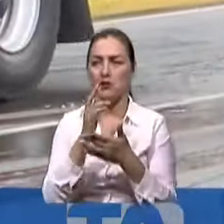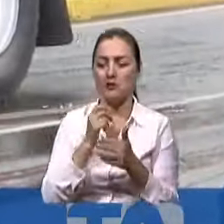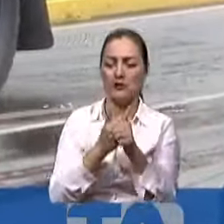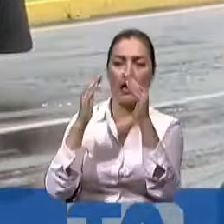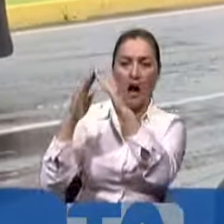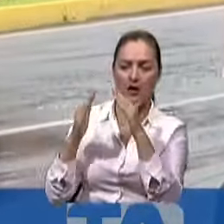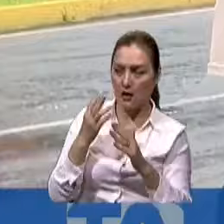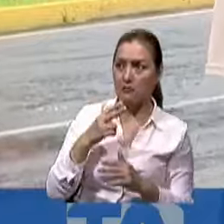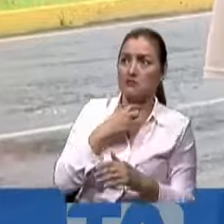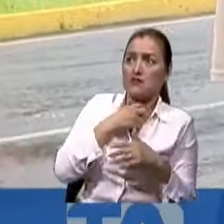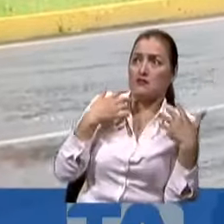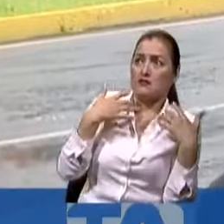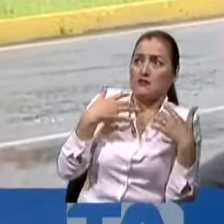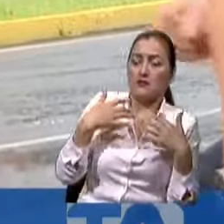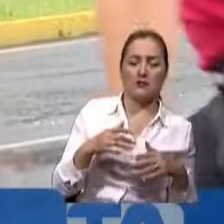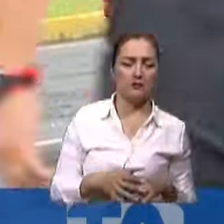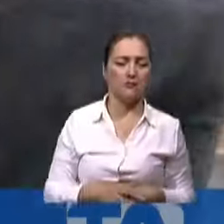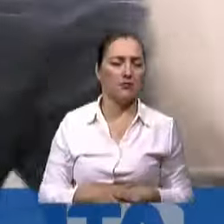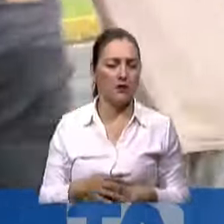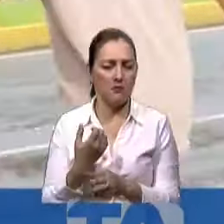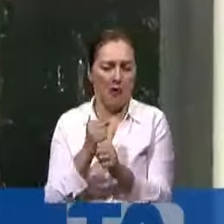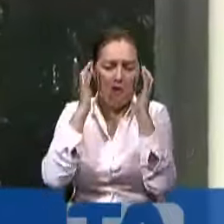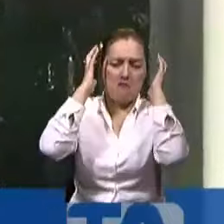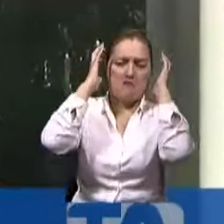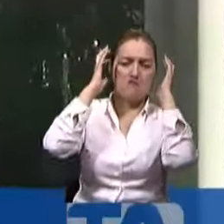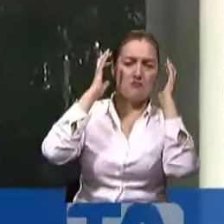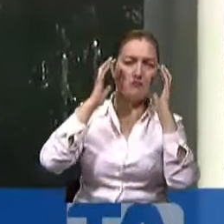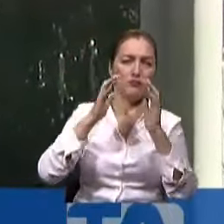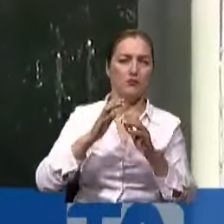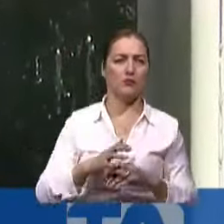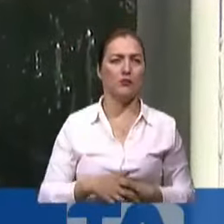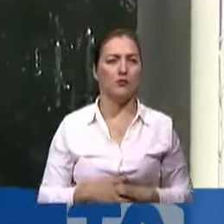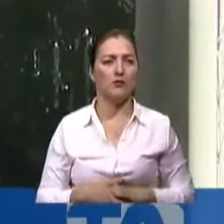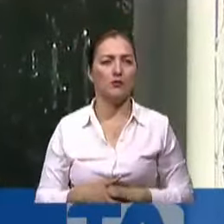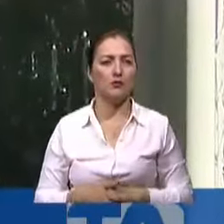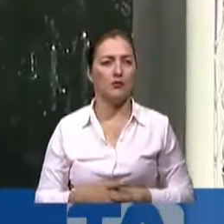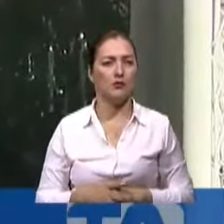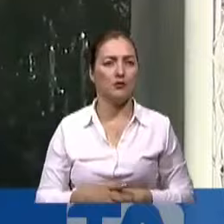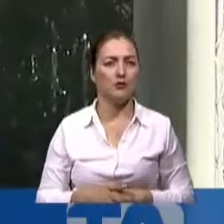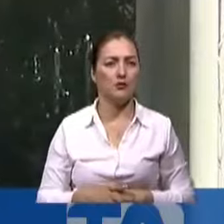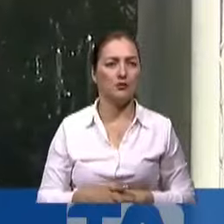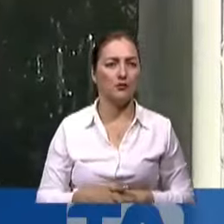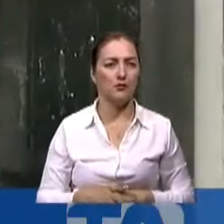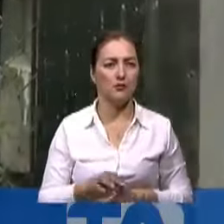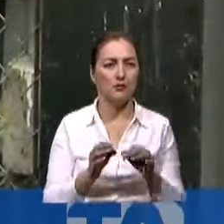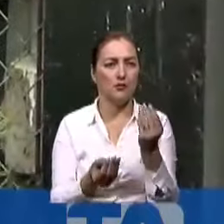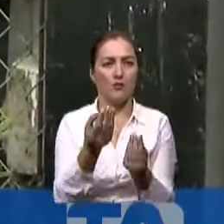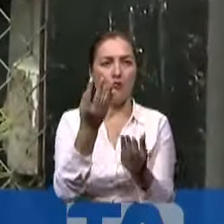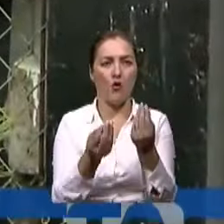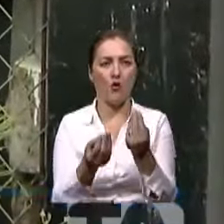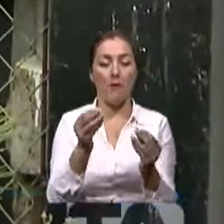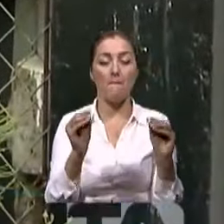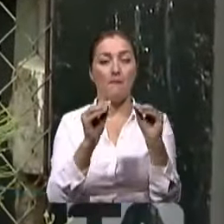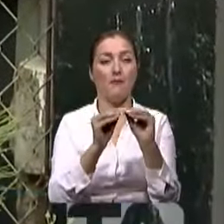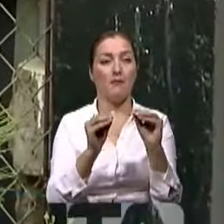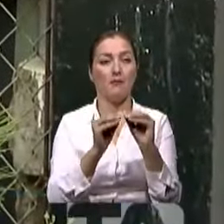aquí nos asustamos, pero sí se escuchó muy fuerte el ruido. Nos sorprendimos por la cantidad de fuego y llama. Y a